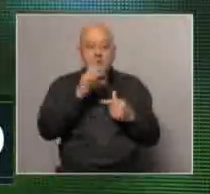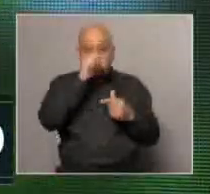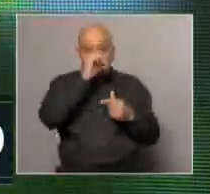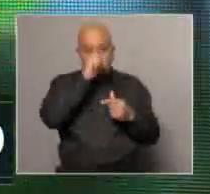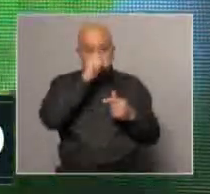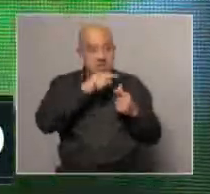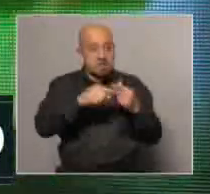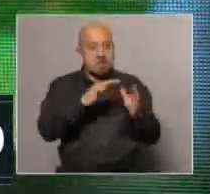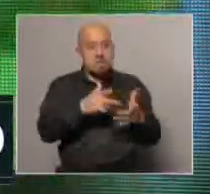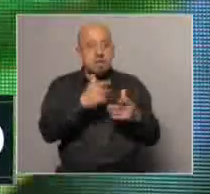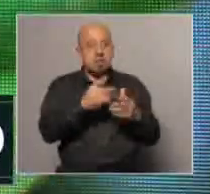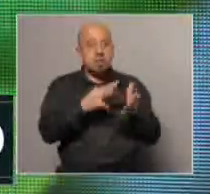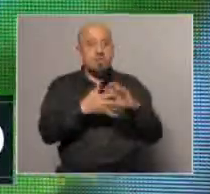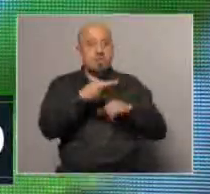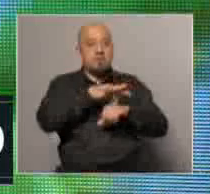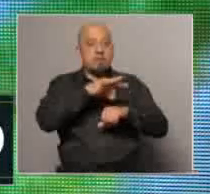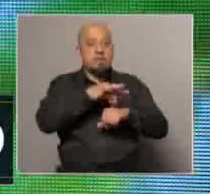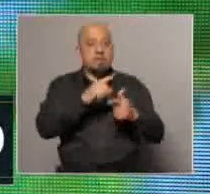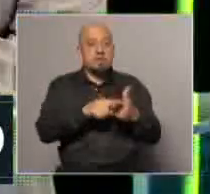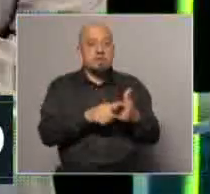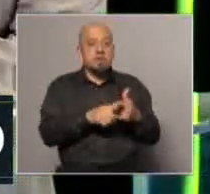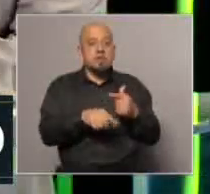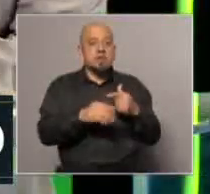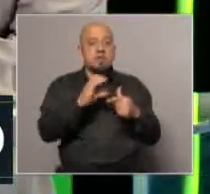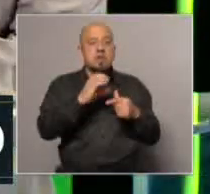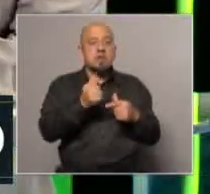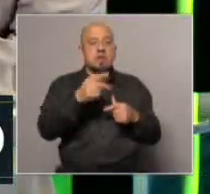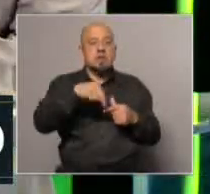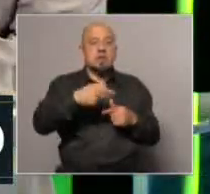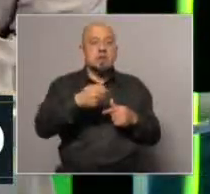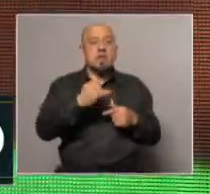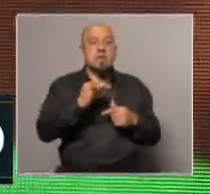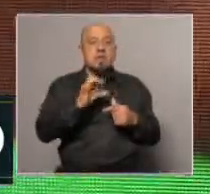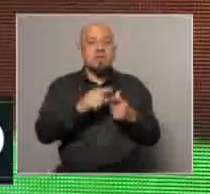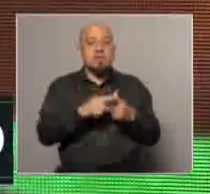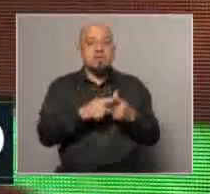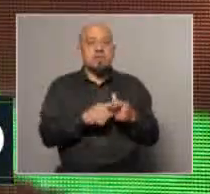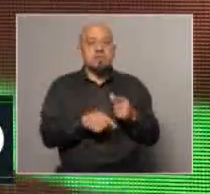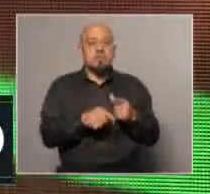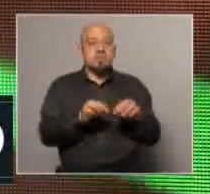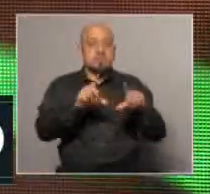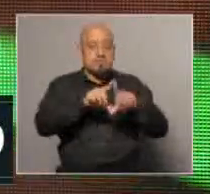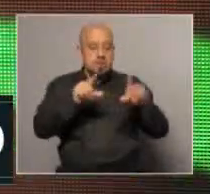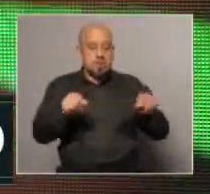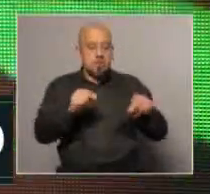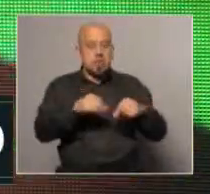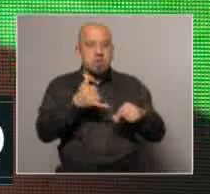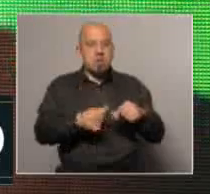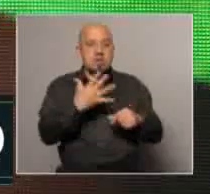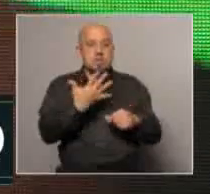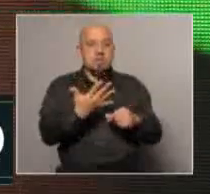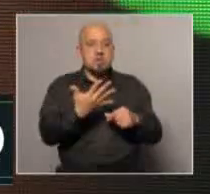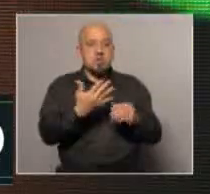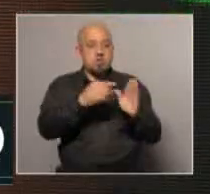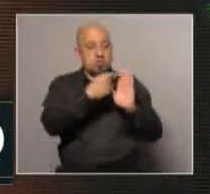medicina. ¿No? Especialidad vegetal en base a cannabis, o sea, tienen 4 categorías, formulaciones magistrales, tienen 5 categorías que hoy en día no